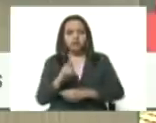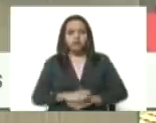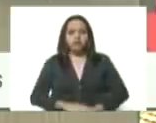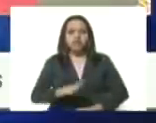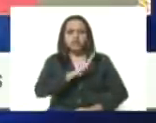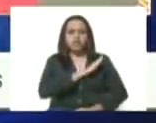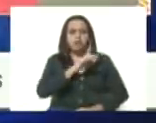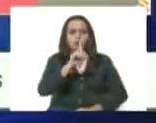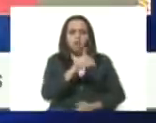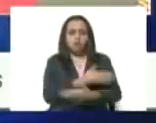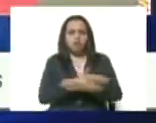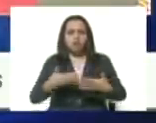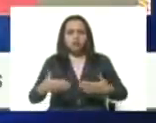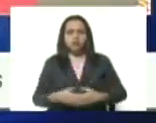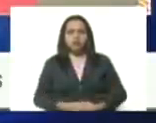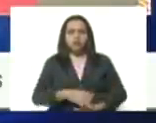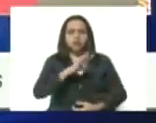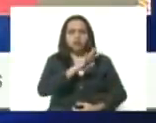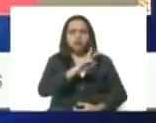tenemos